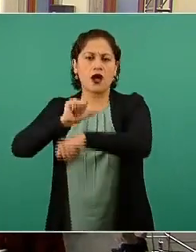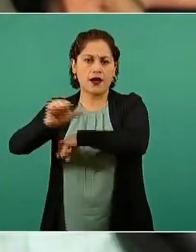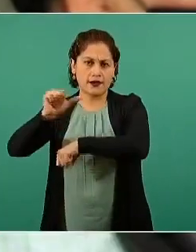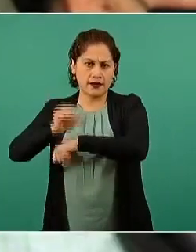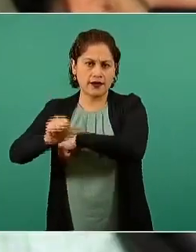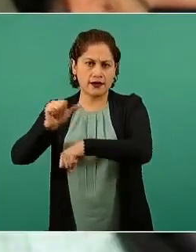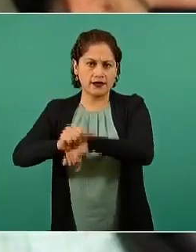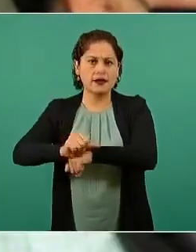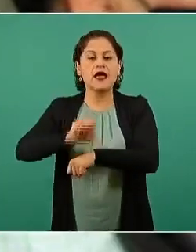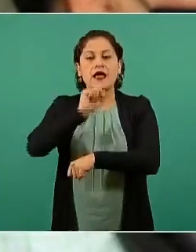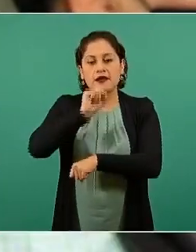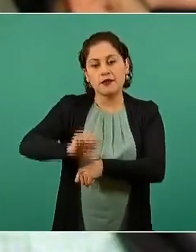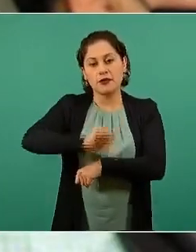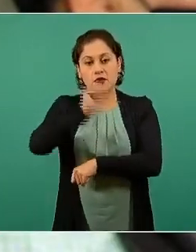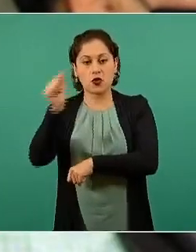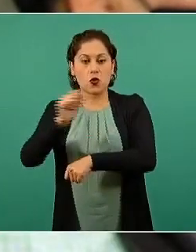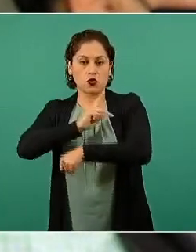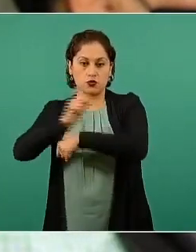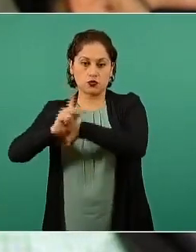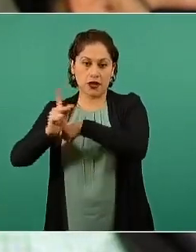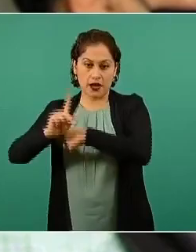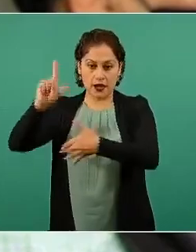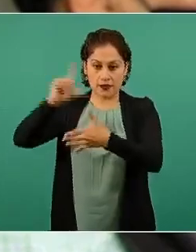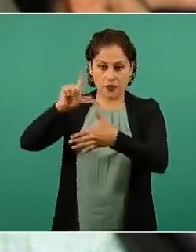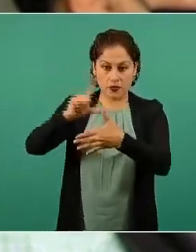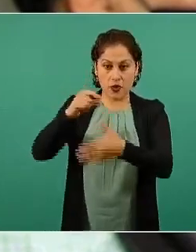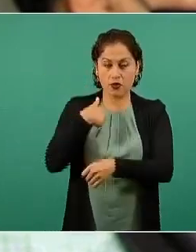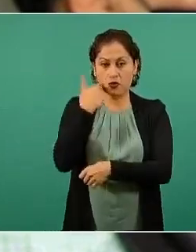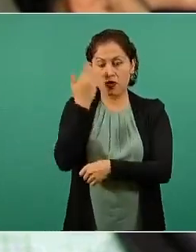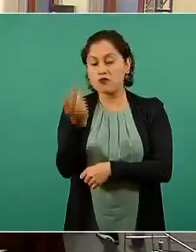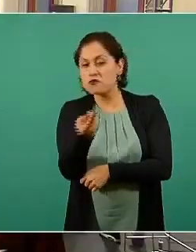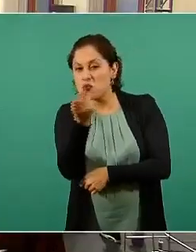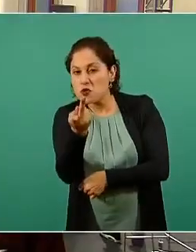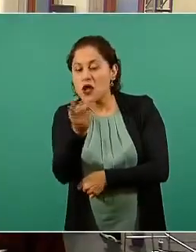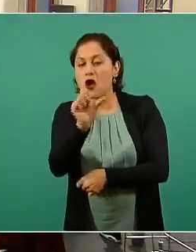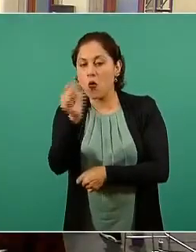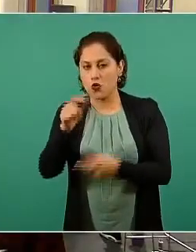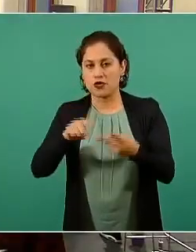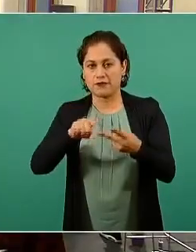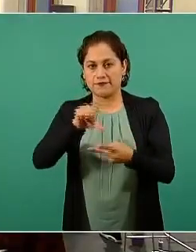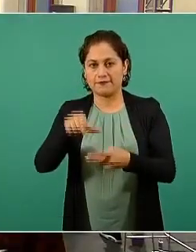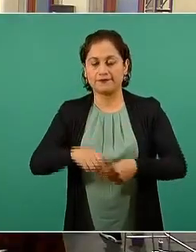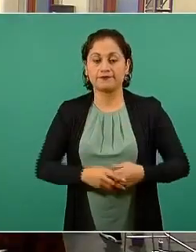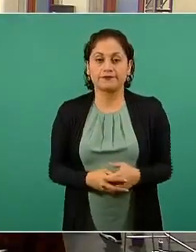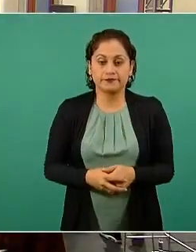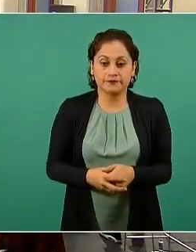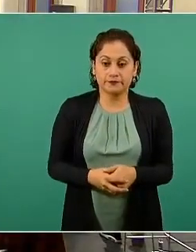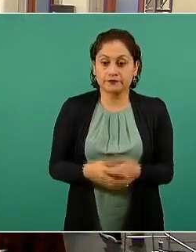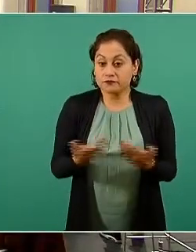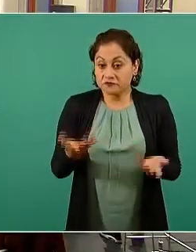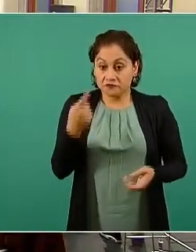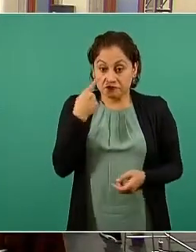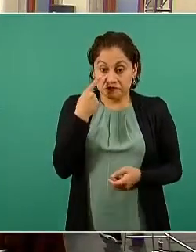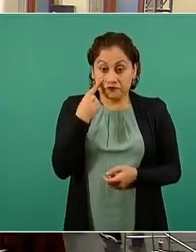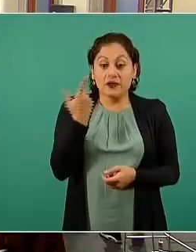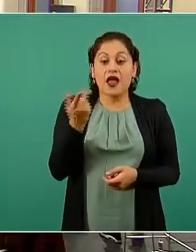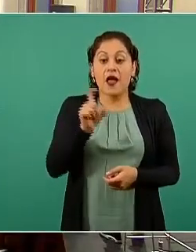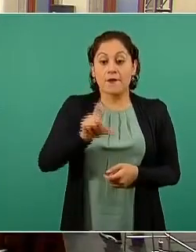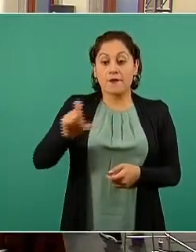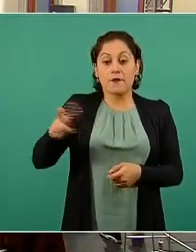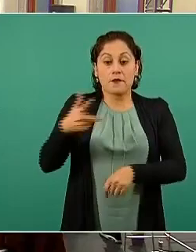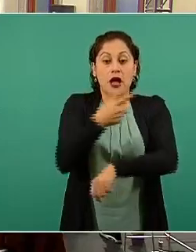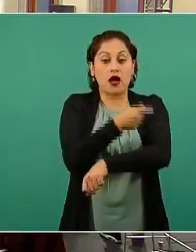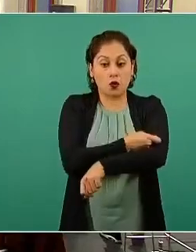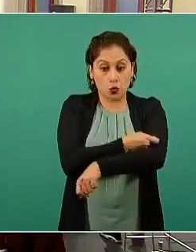posteriormente a otros países de Latinoamérica. Esa sería una primera pregunta y si me permite otra, por favor. Sí, digamos, las vacunas, todos nuestros